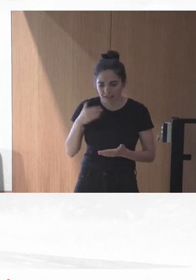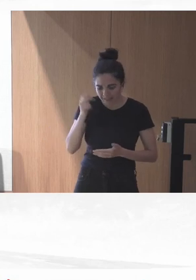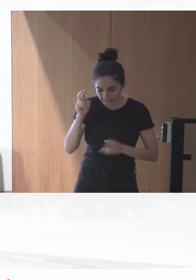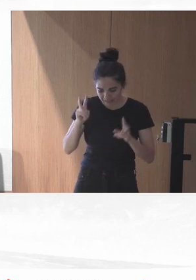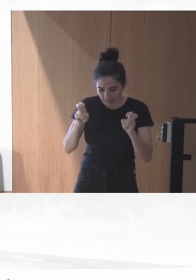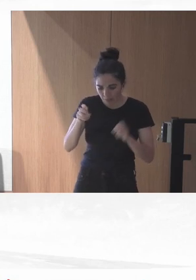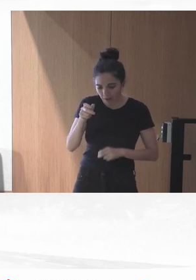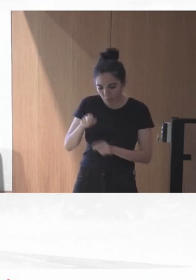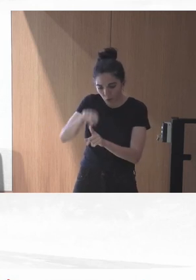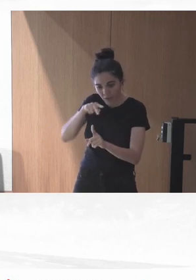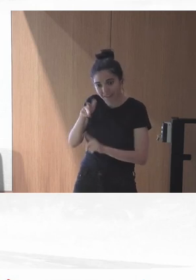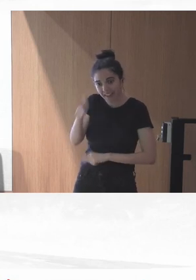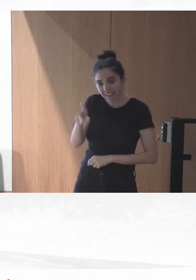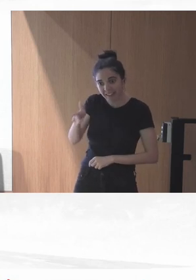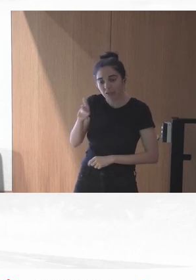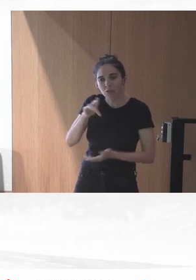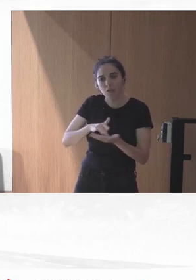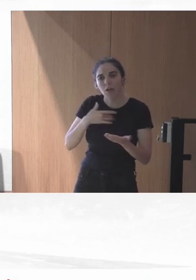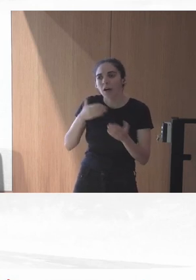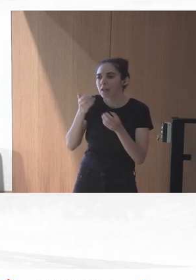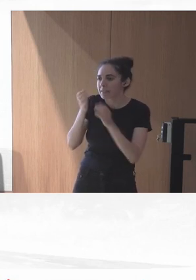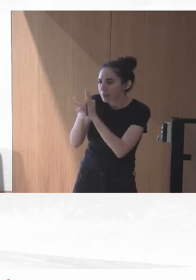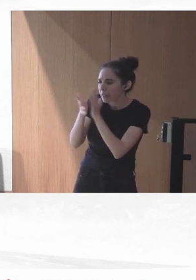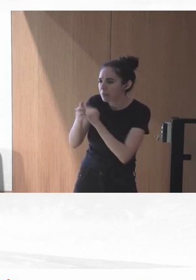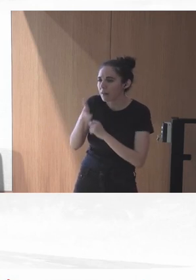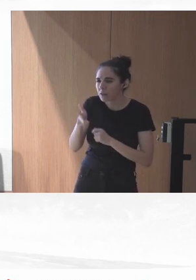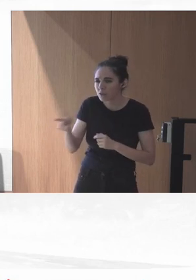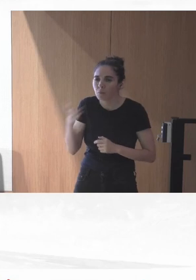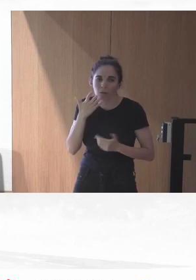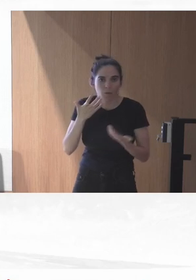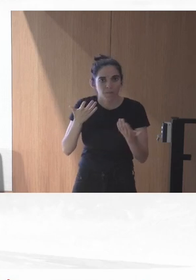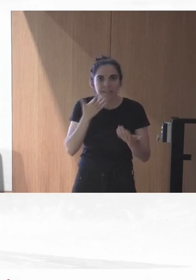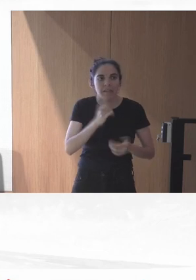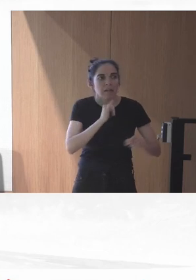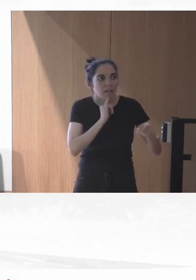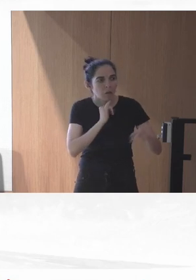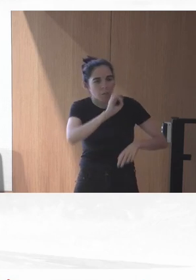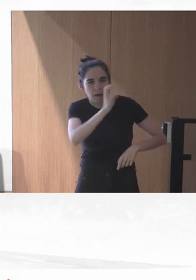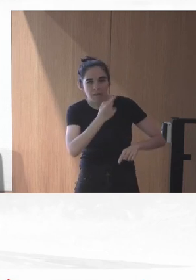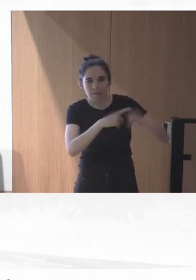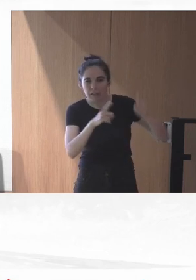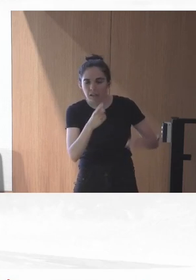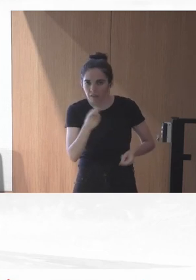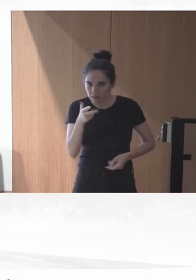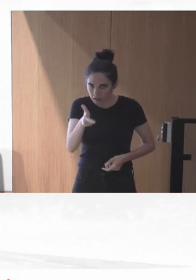derechos ante un detenido, igual que se le da derecho a tener un traductor, las personas que hablan otro idioma, a tener